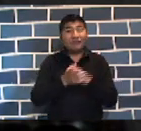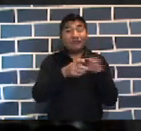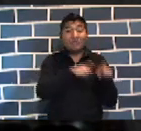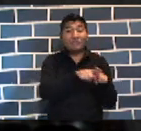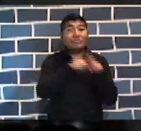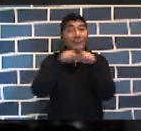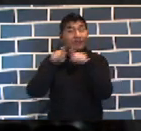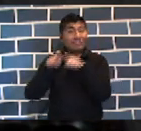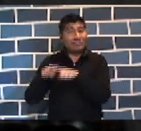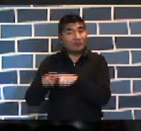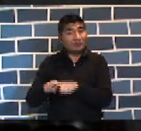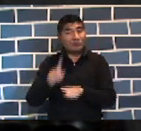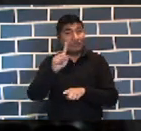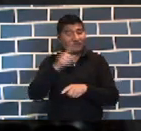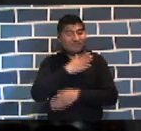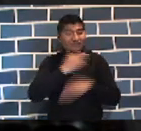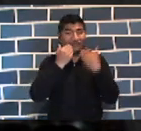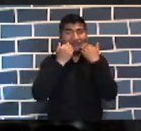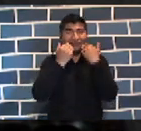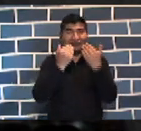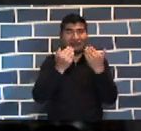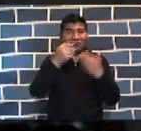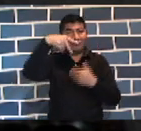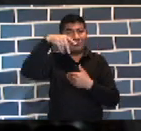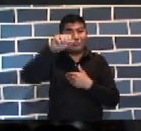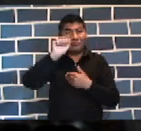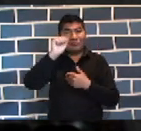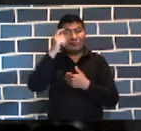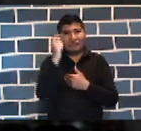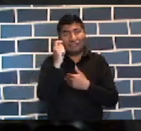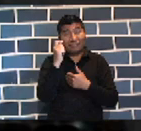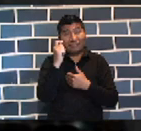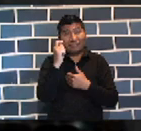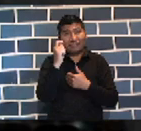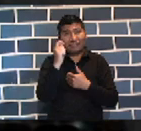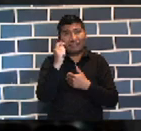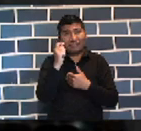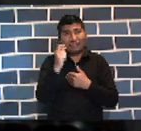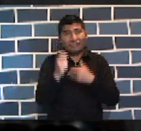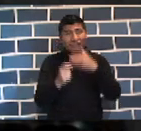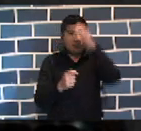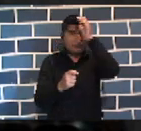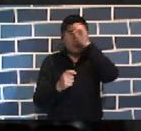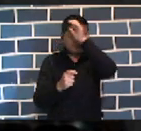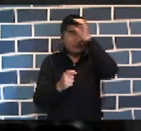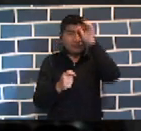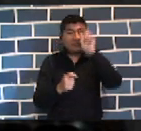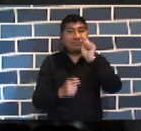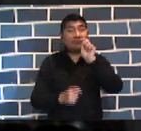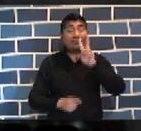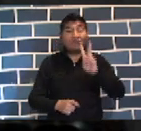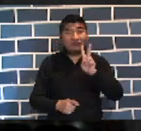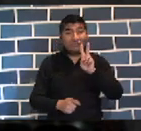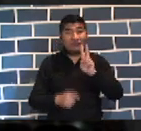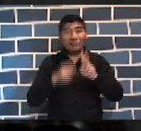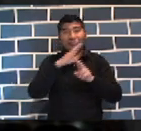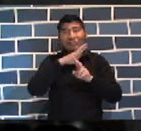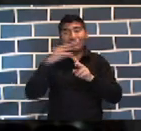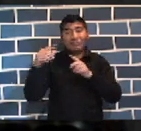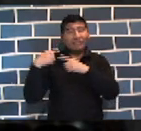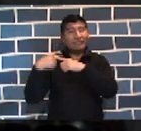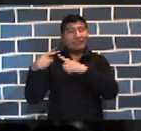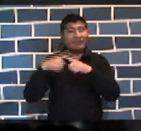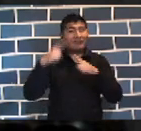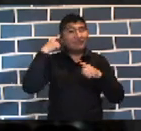También un agradecimiento a la red PAT, a Católica de Televisión y las emisoras